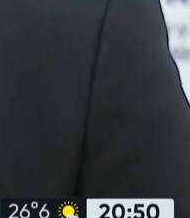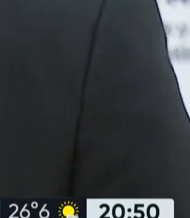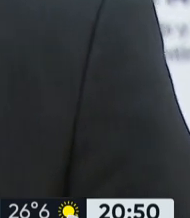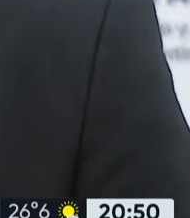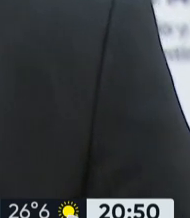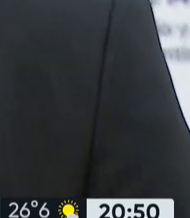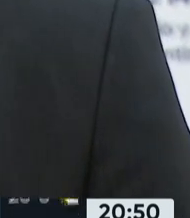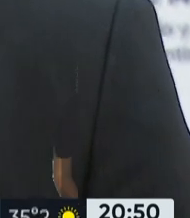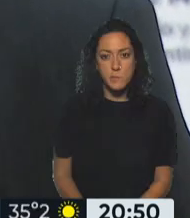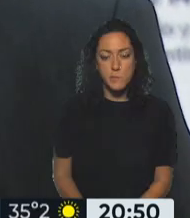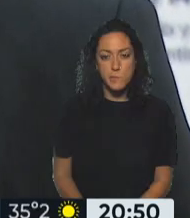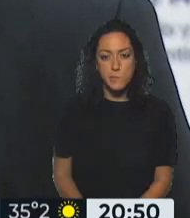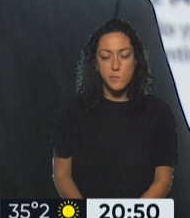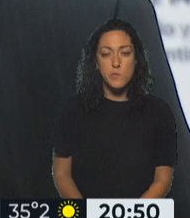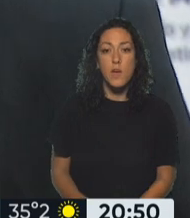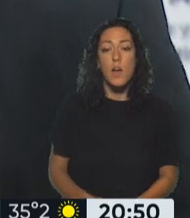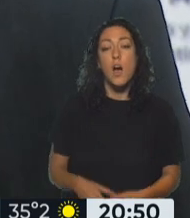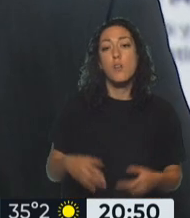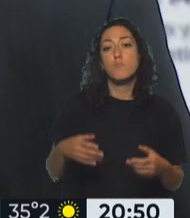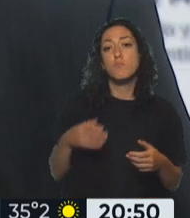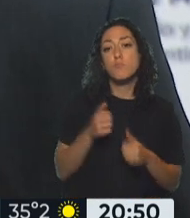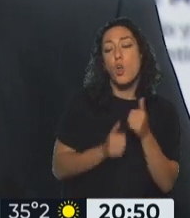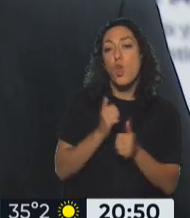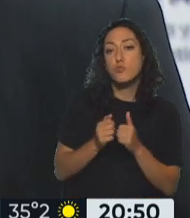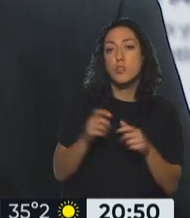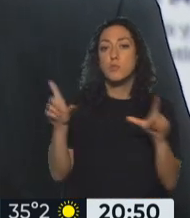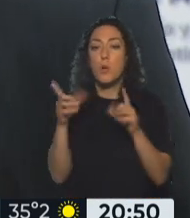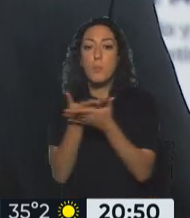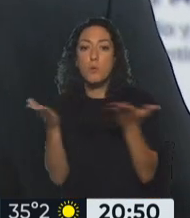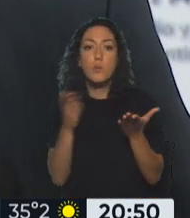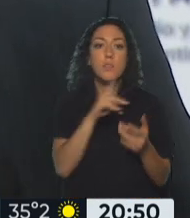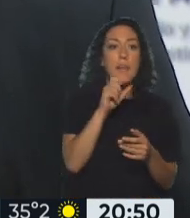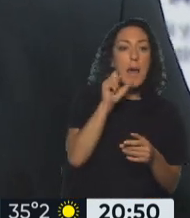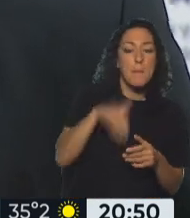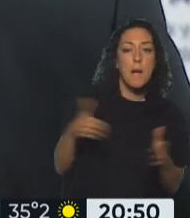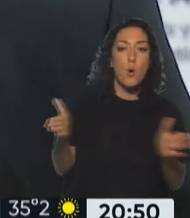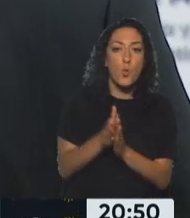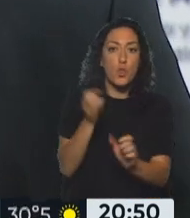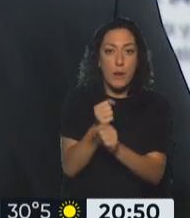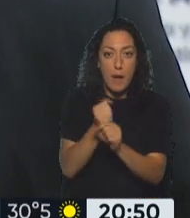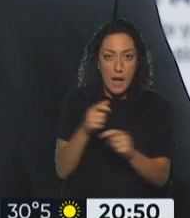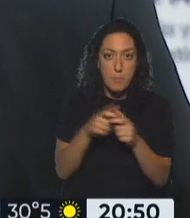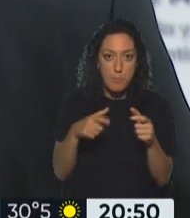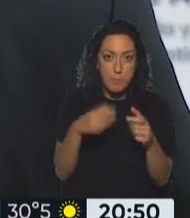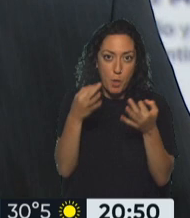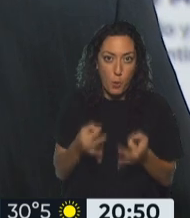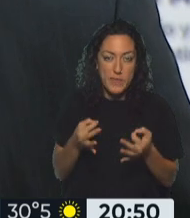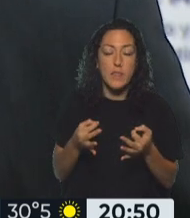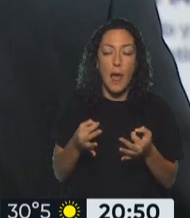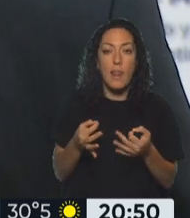los medios de la guerra que esta coproducción entre la televisión pública y telam además de bueno